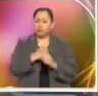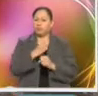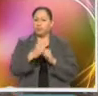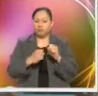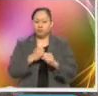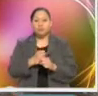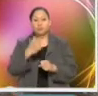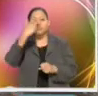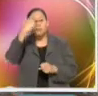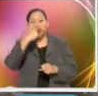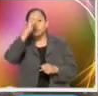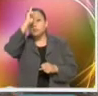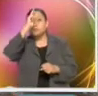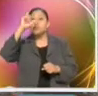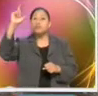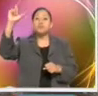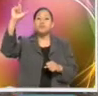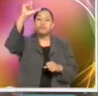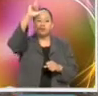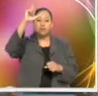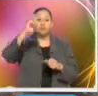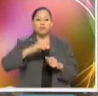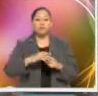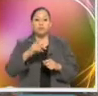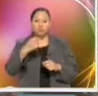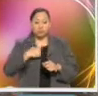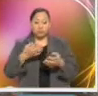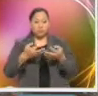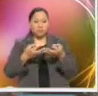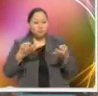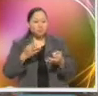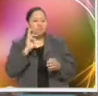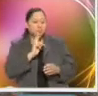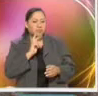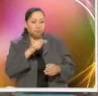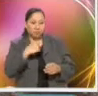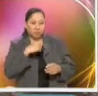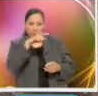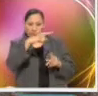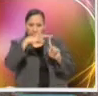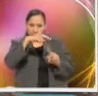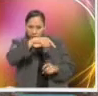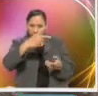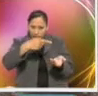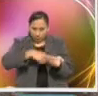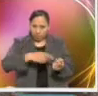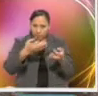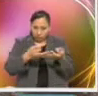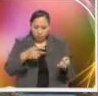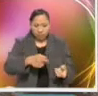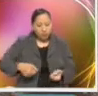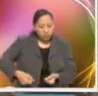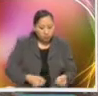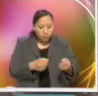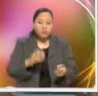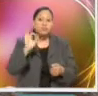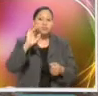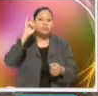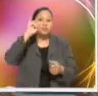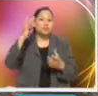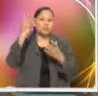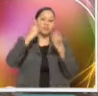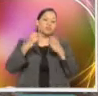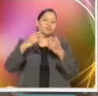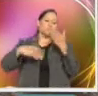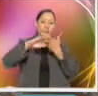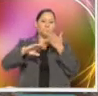noche de luna llena sea capaz de desenterrar aquel tesoro sin ser devorado por los duendes diabólicos será